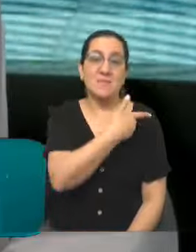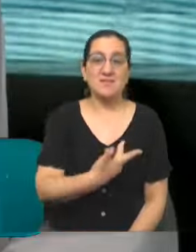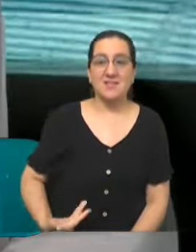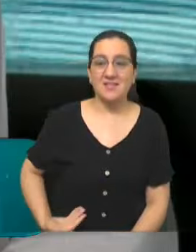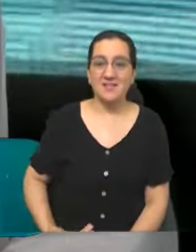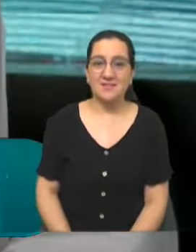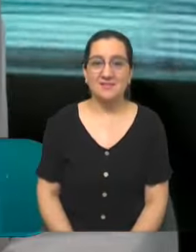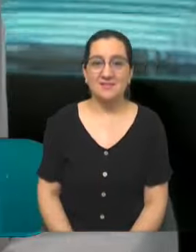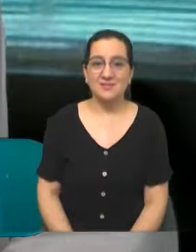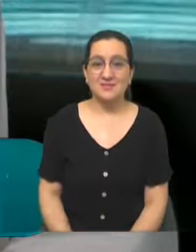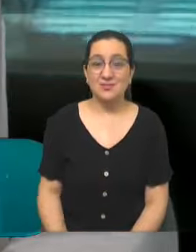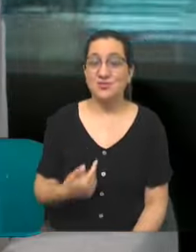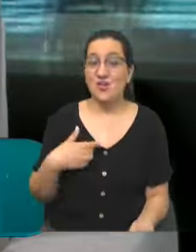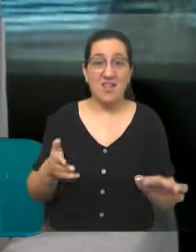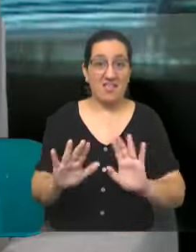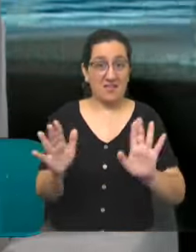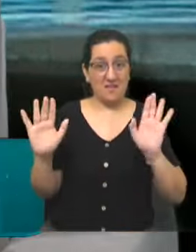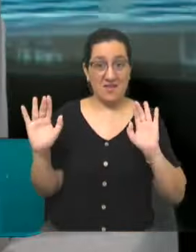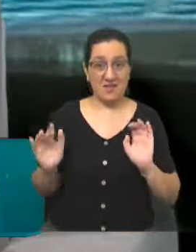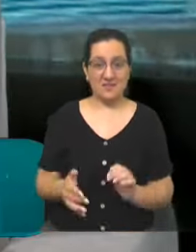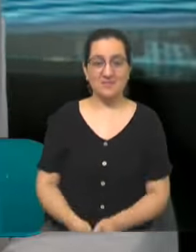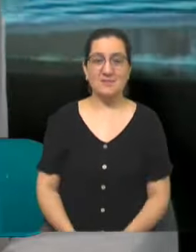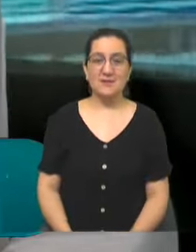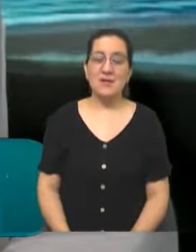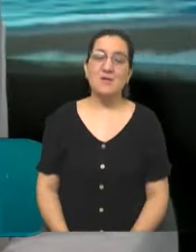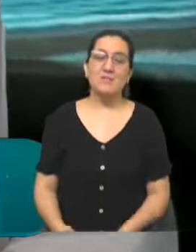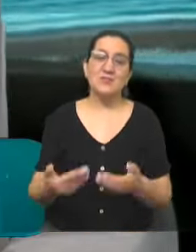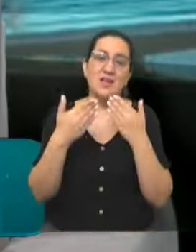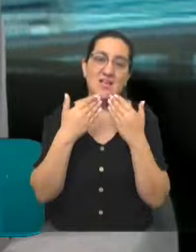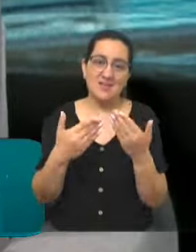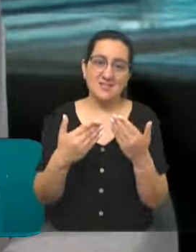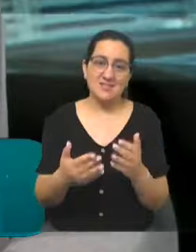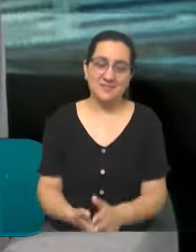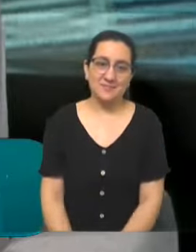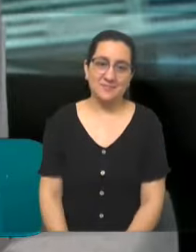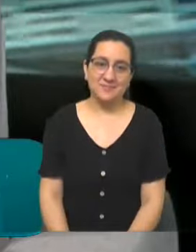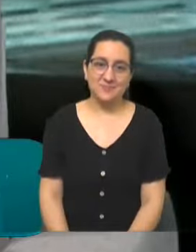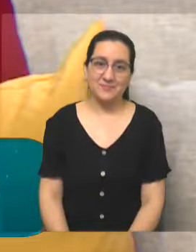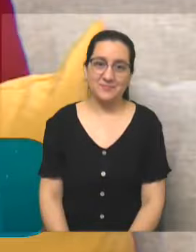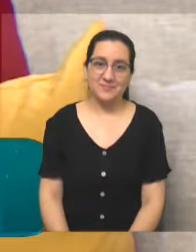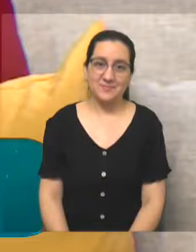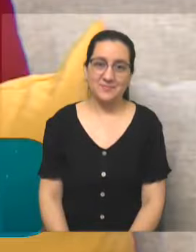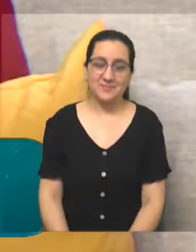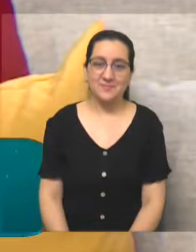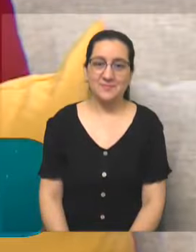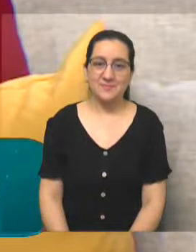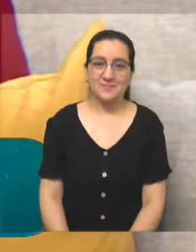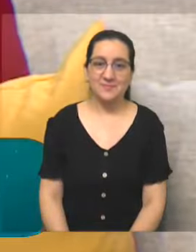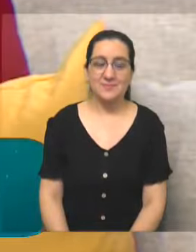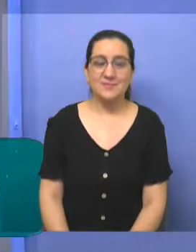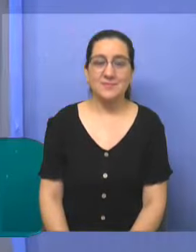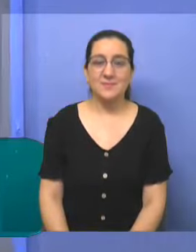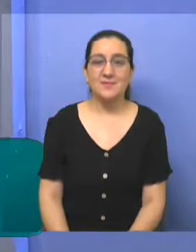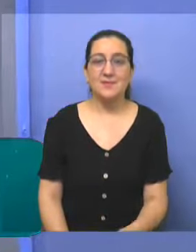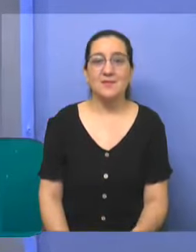gusta porque yo no tengo nada que ver y la gente está... Gracias porque lo voy a chocar. El club de Bocha no va a Palmira, no aclaré.